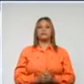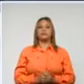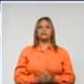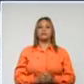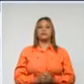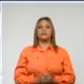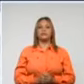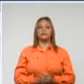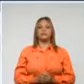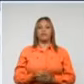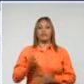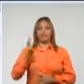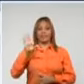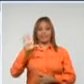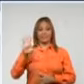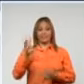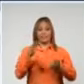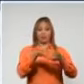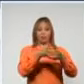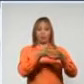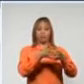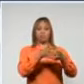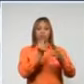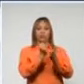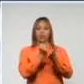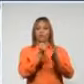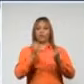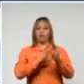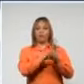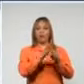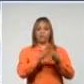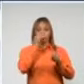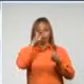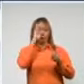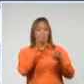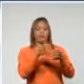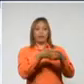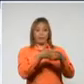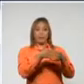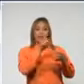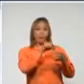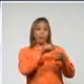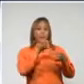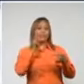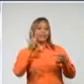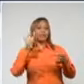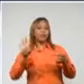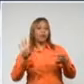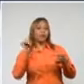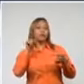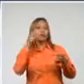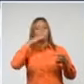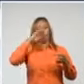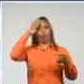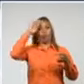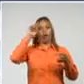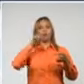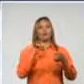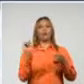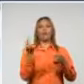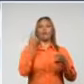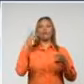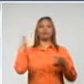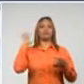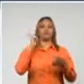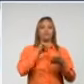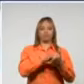Los 35 casos diagnosticados ayer, las 35 personas diagnosticadas, 34 son cubanas y uno es un